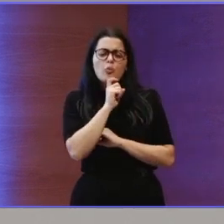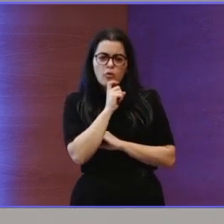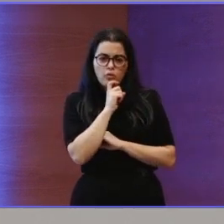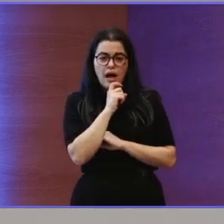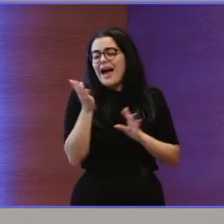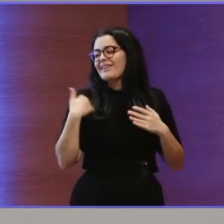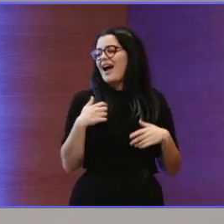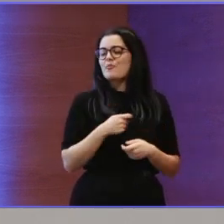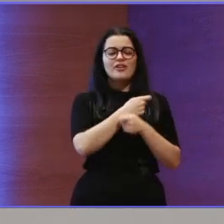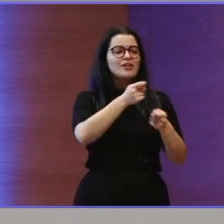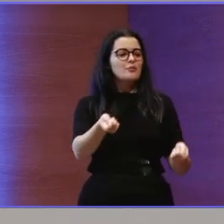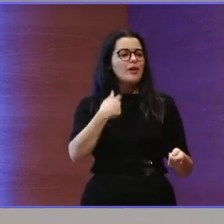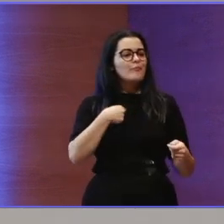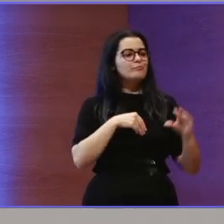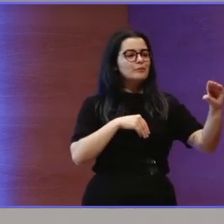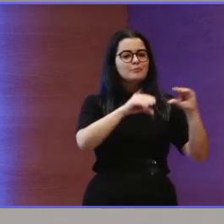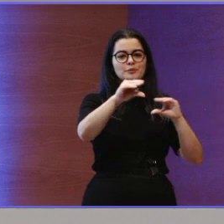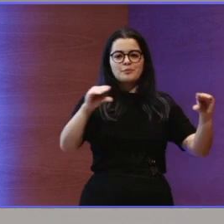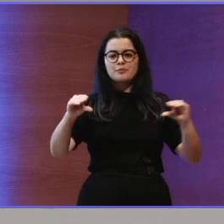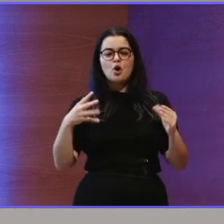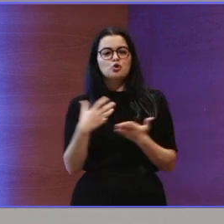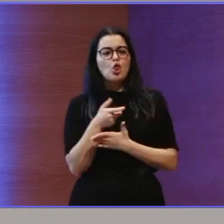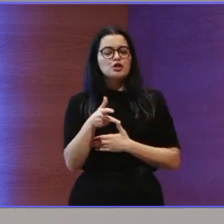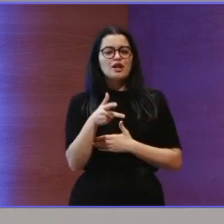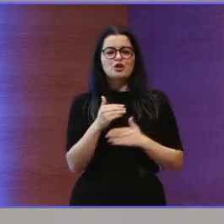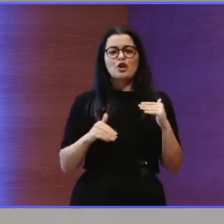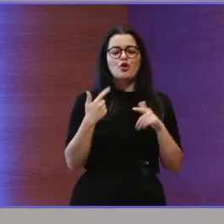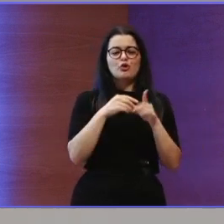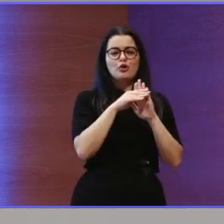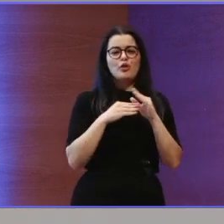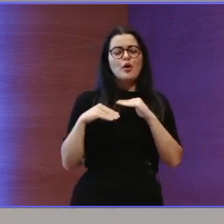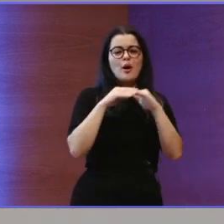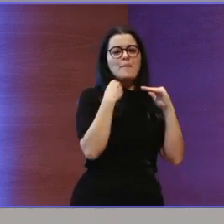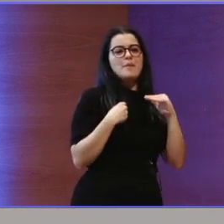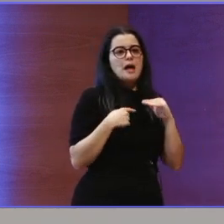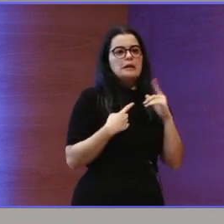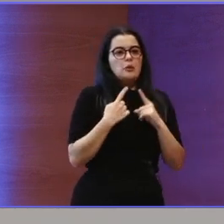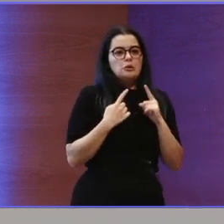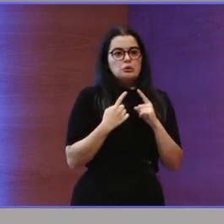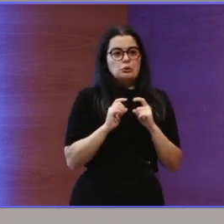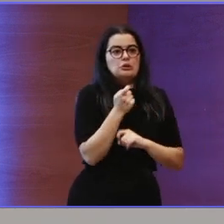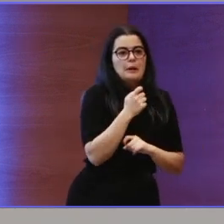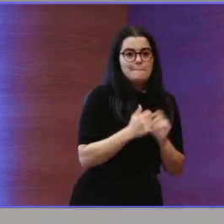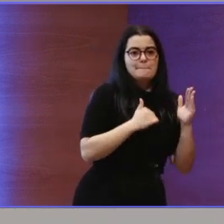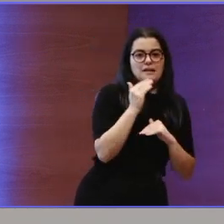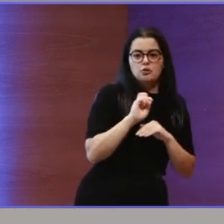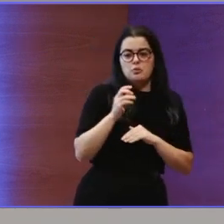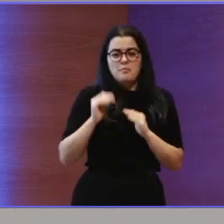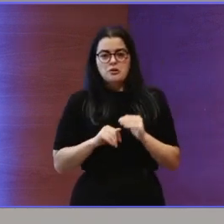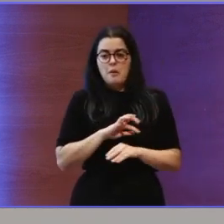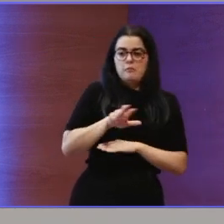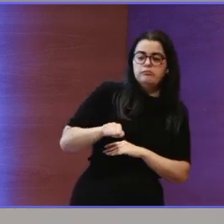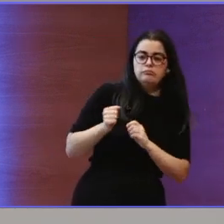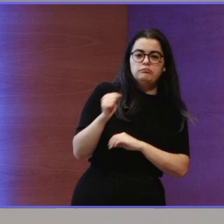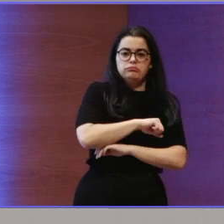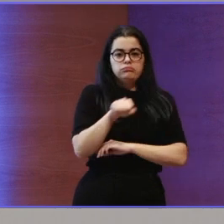distribuido y todos tenemos los mismos derechos en igualdad de condiciones luego empieza la carrera y uno sí sino que es una construcción social en la